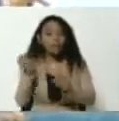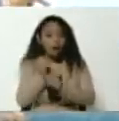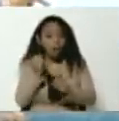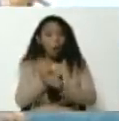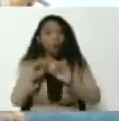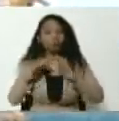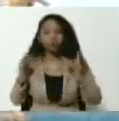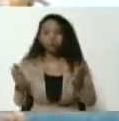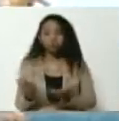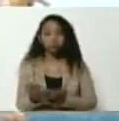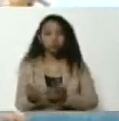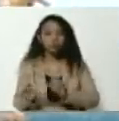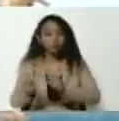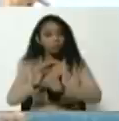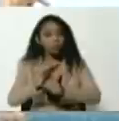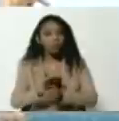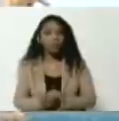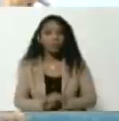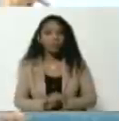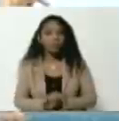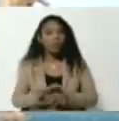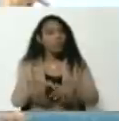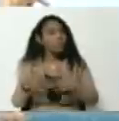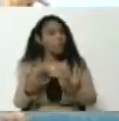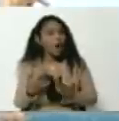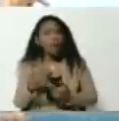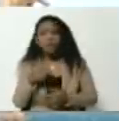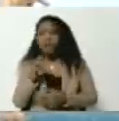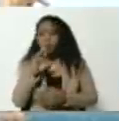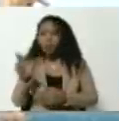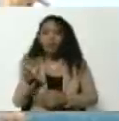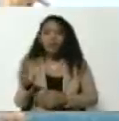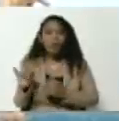la pandemia por COVID-19. ¿Cuál fue la respuesta de Guaidó?